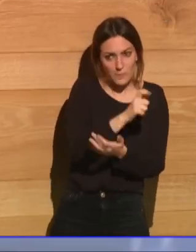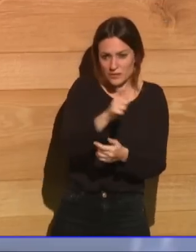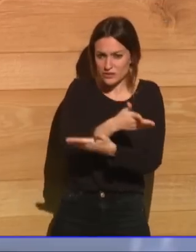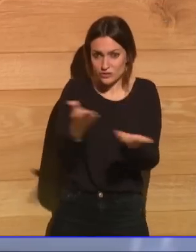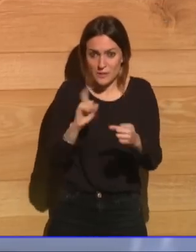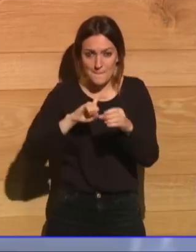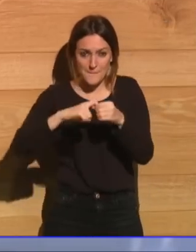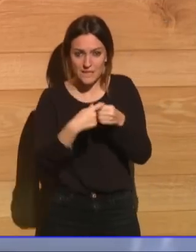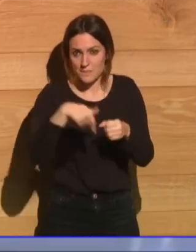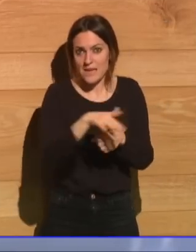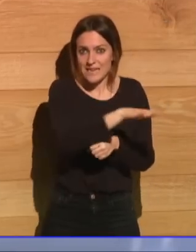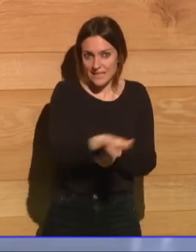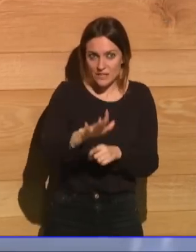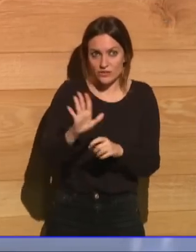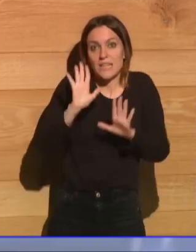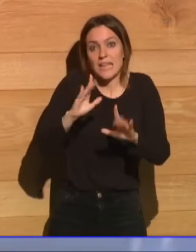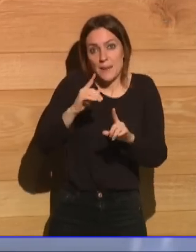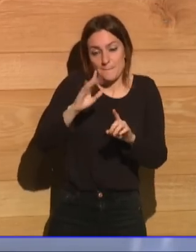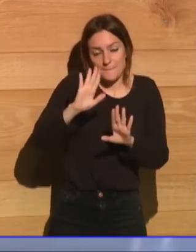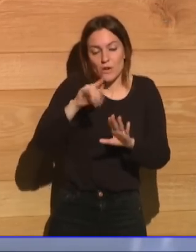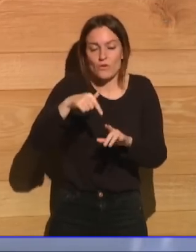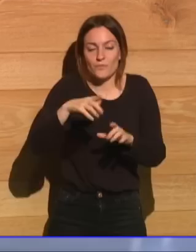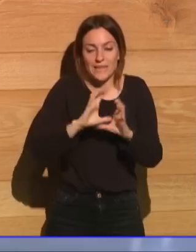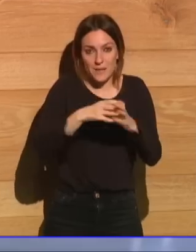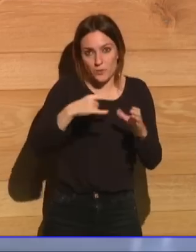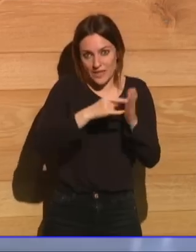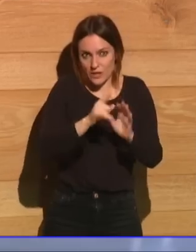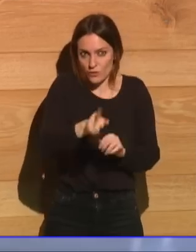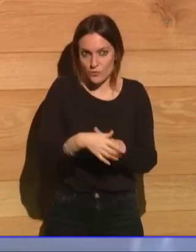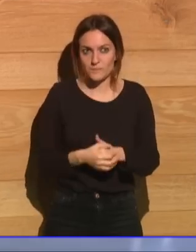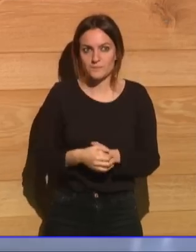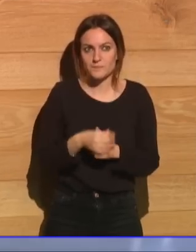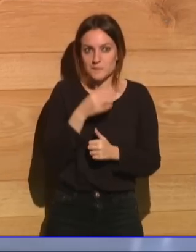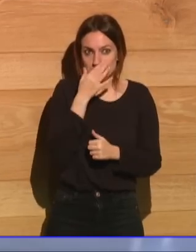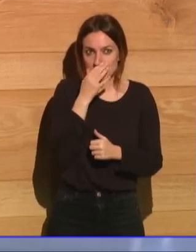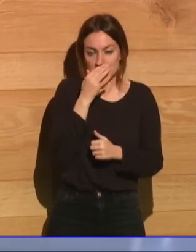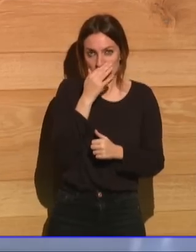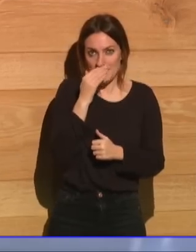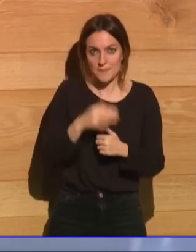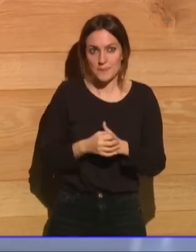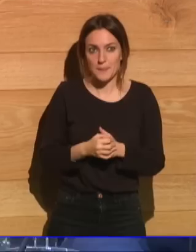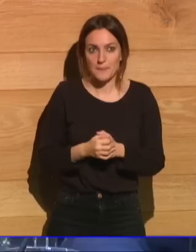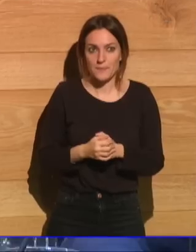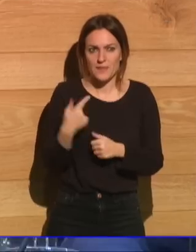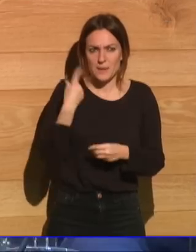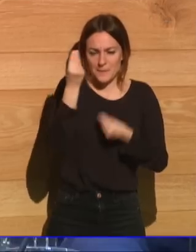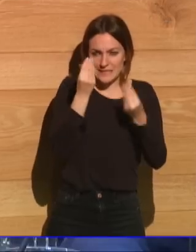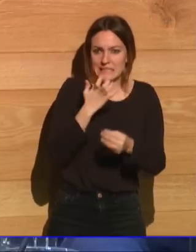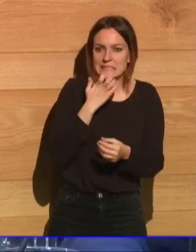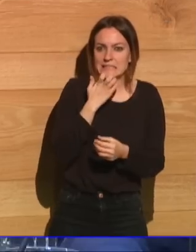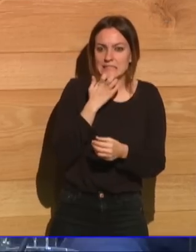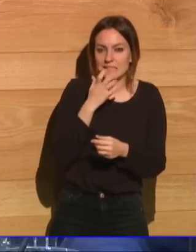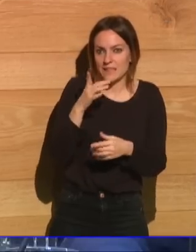estaba Menos lleno el de equipo niños técnico no. y de gente autorizada que no merecía tu Pero compasión. ¿no os gustaría mucho que de repente